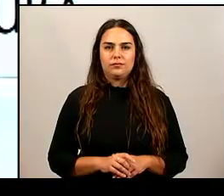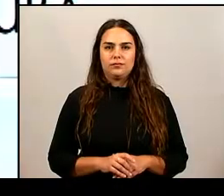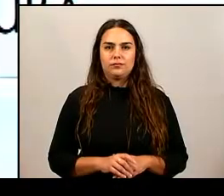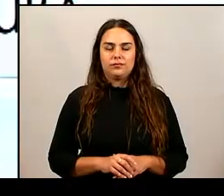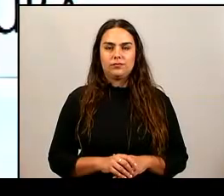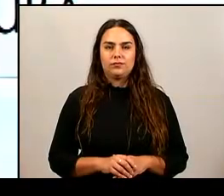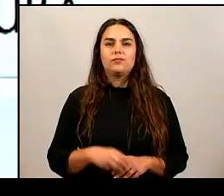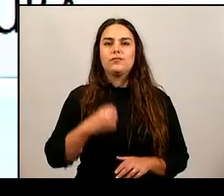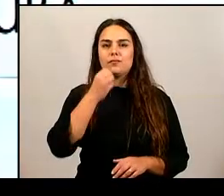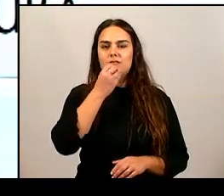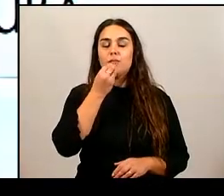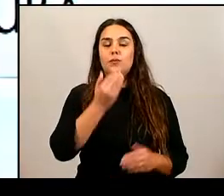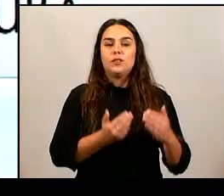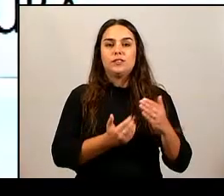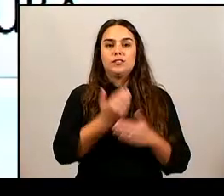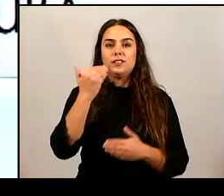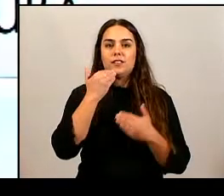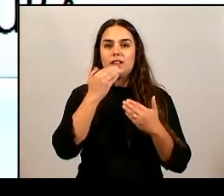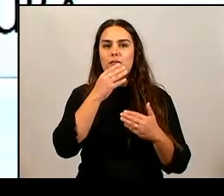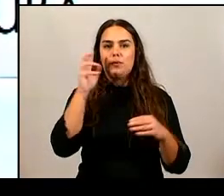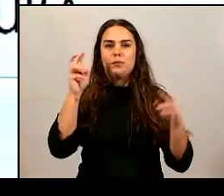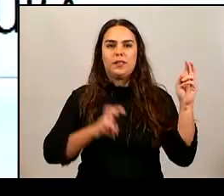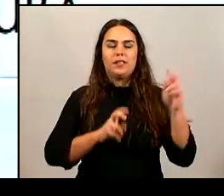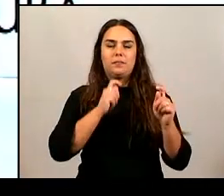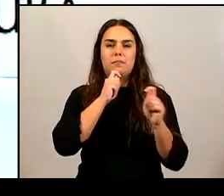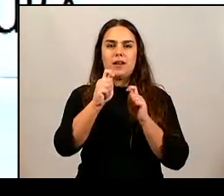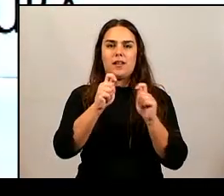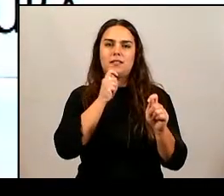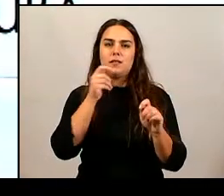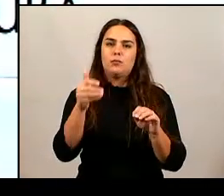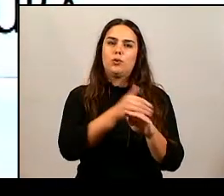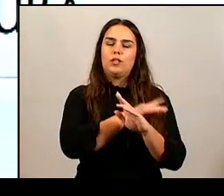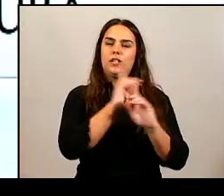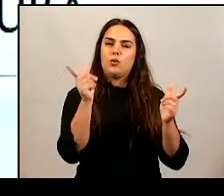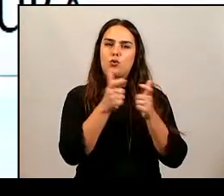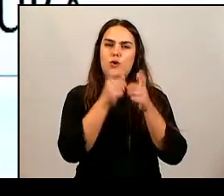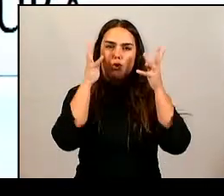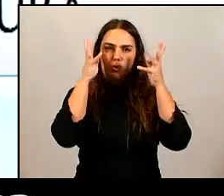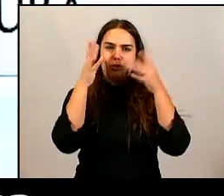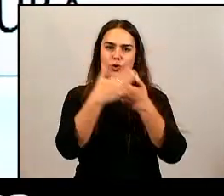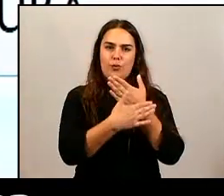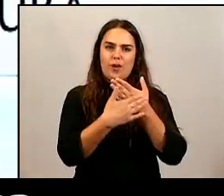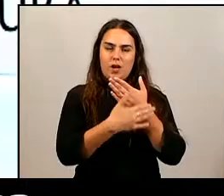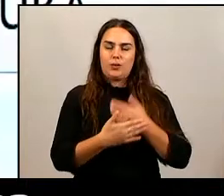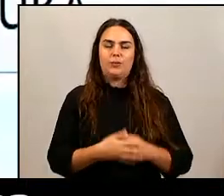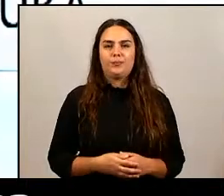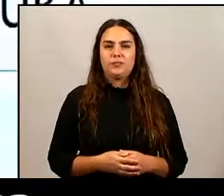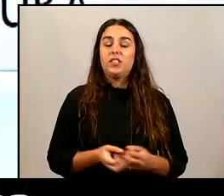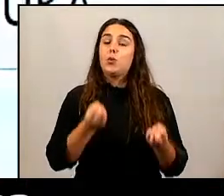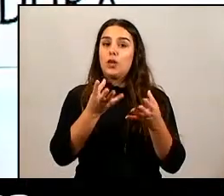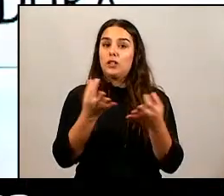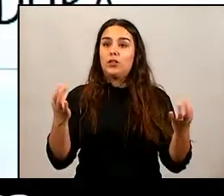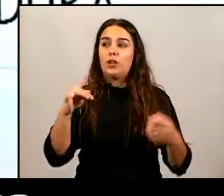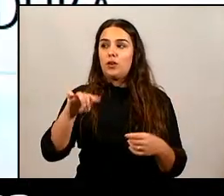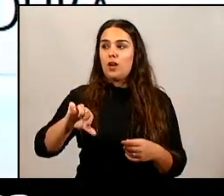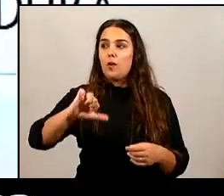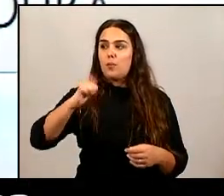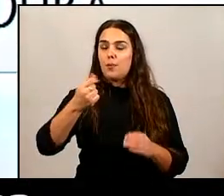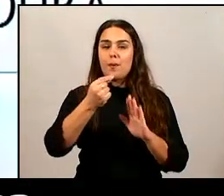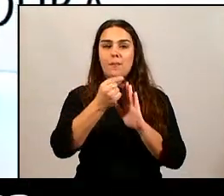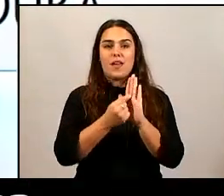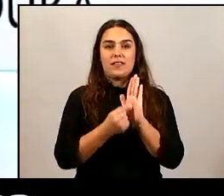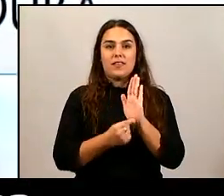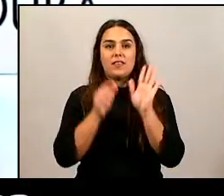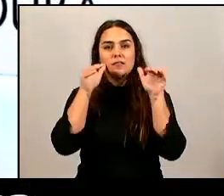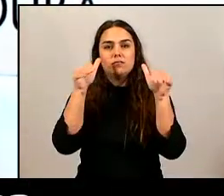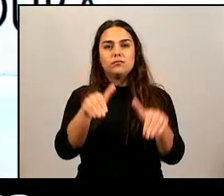Bien, buenos días. Gracias por asistir a la rueda de prensa posterior al Consejo de Gobierno. Les adelanto que hoy hemos aprobado medidas encaminadas